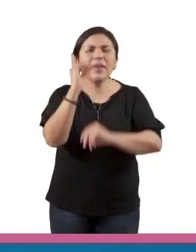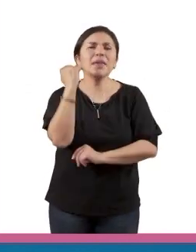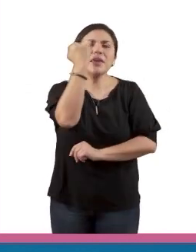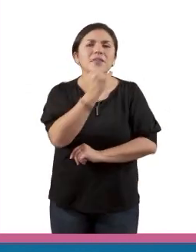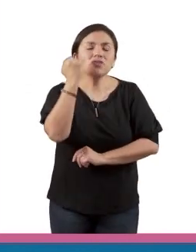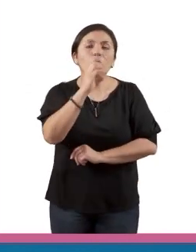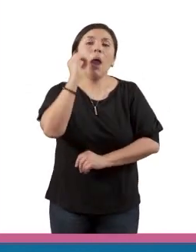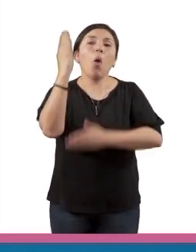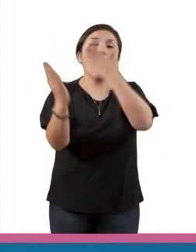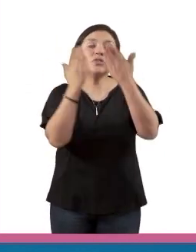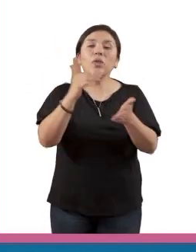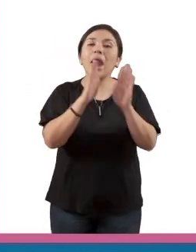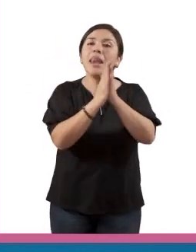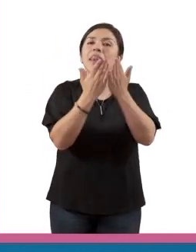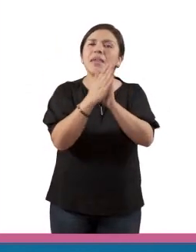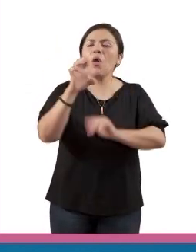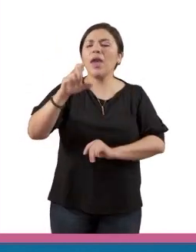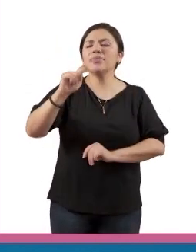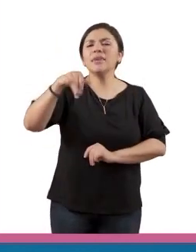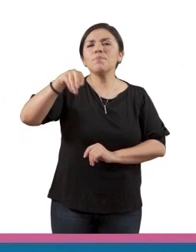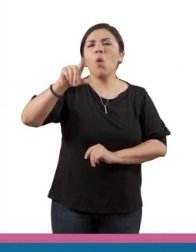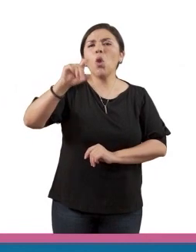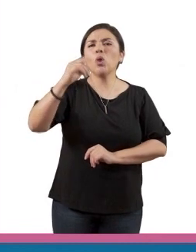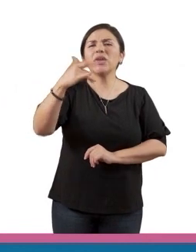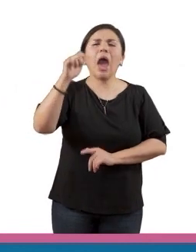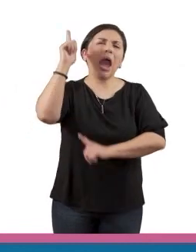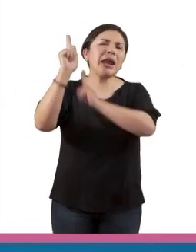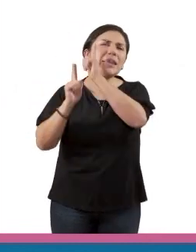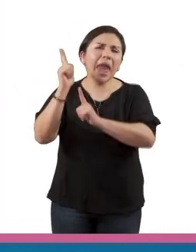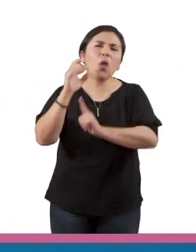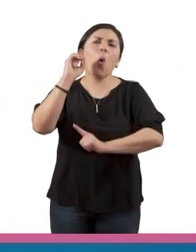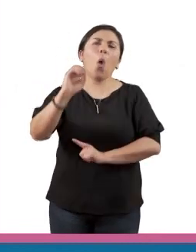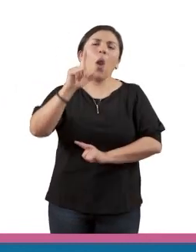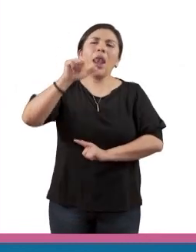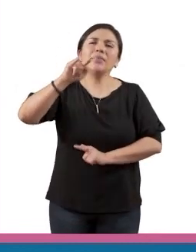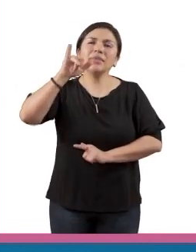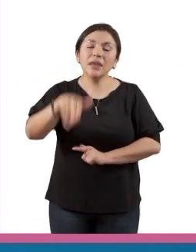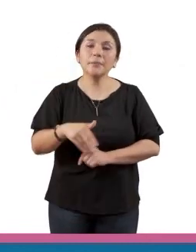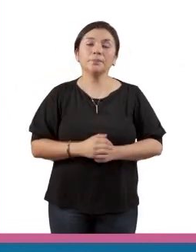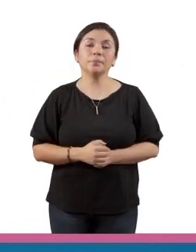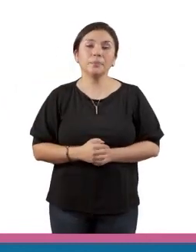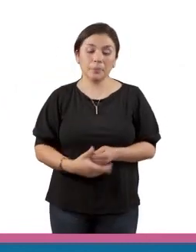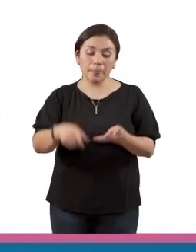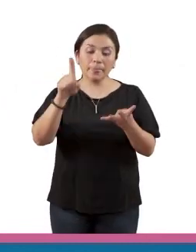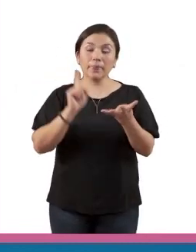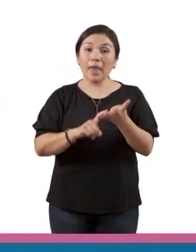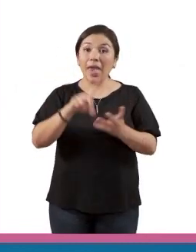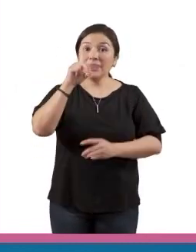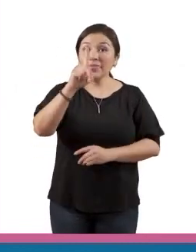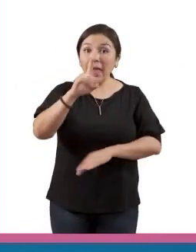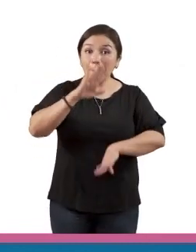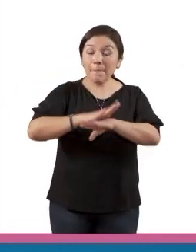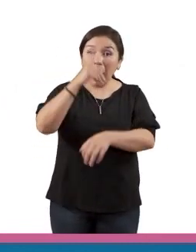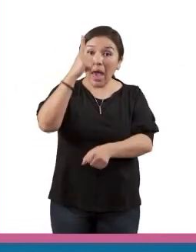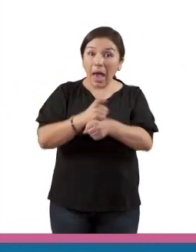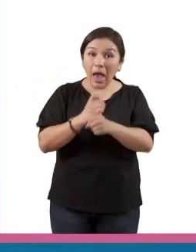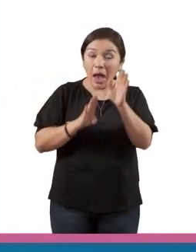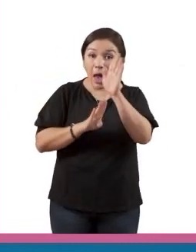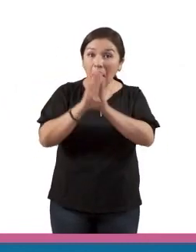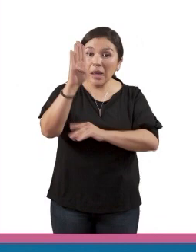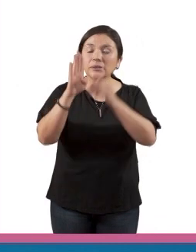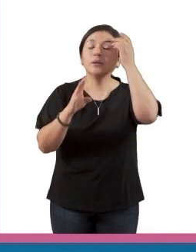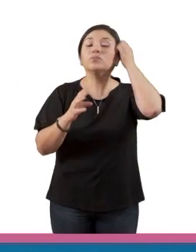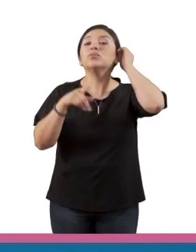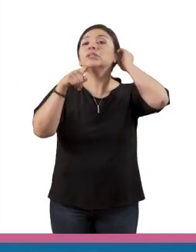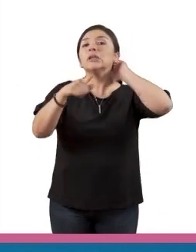un idioma, estudiar libros de etimologías griegas y latinas. Quienes obtuvieron la mayoría de letras